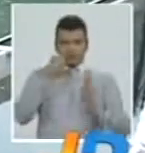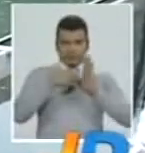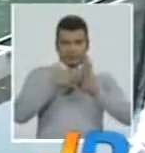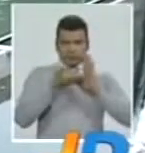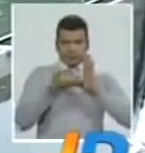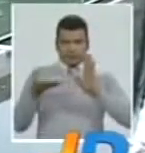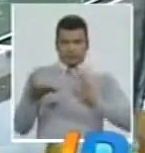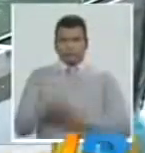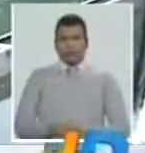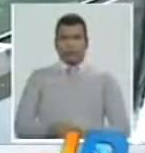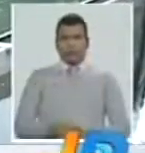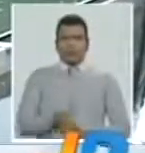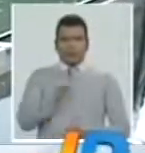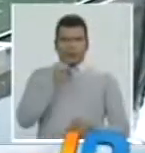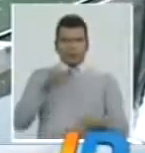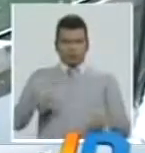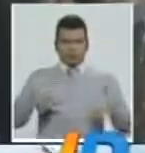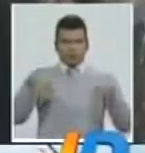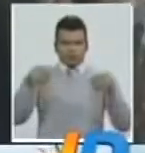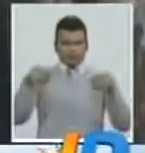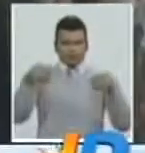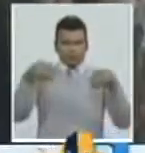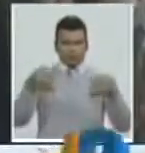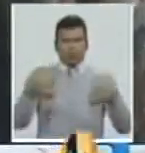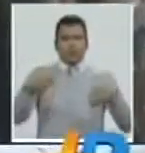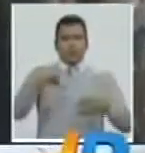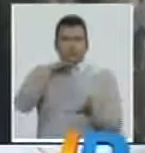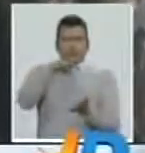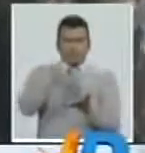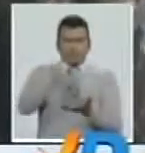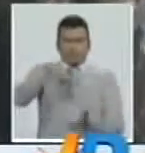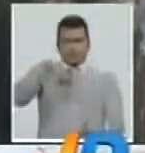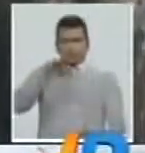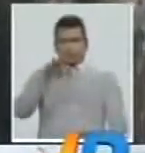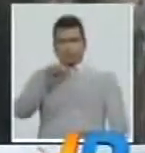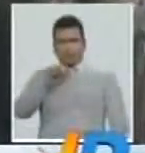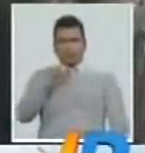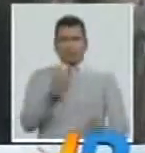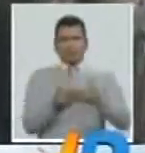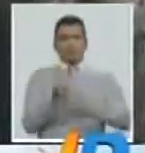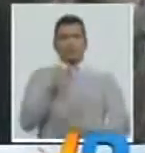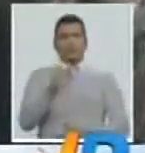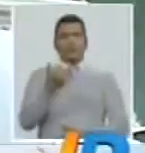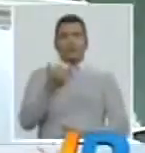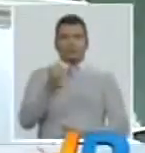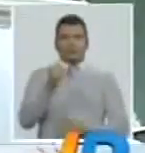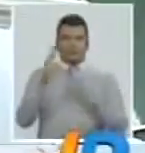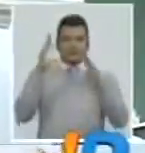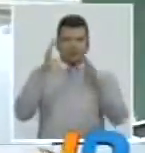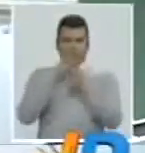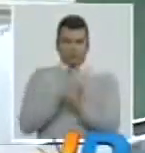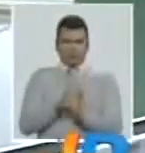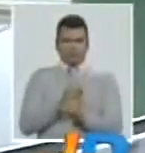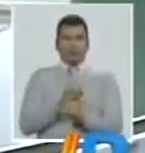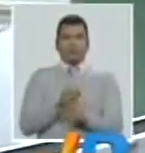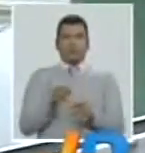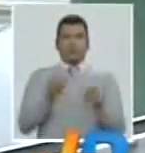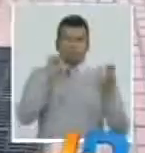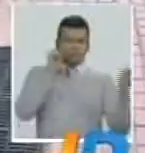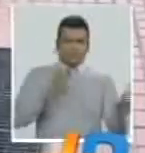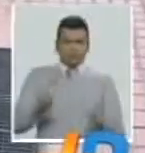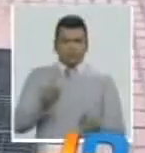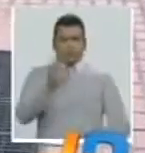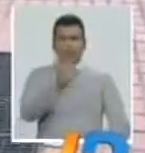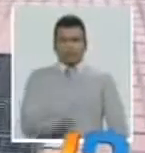La suspensión en el suministro de agua potable desde la planta de Puerto Mayarino se iniciará desde las 10 de la noche, afectando al 70% de los